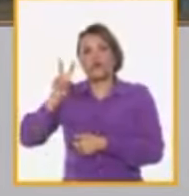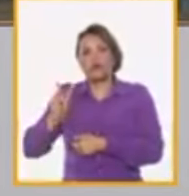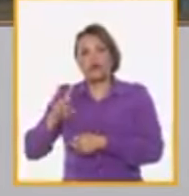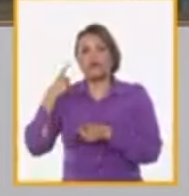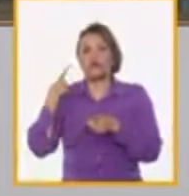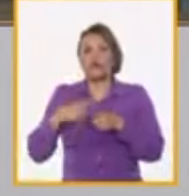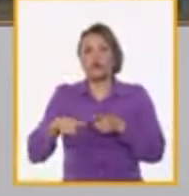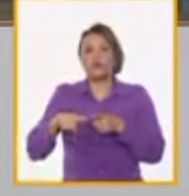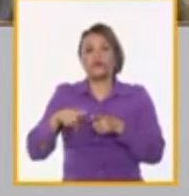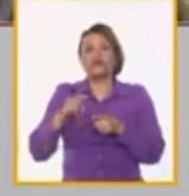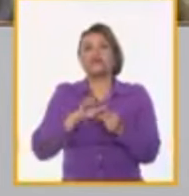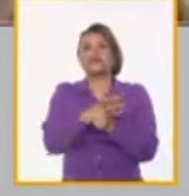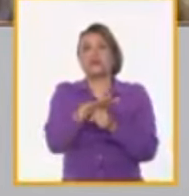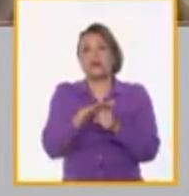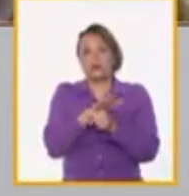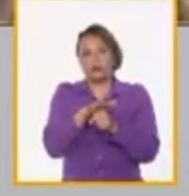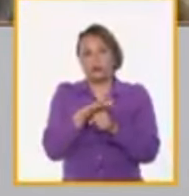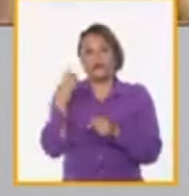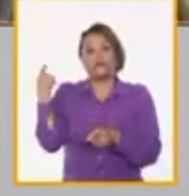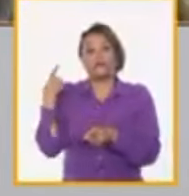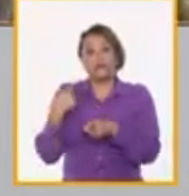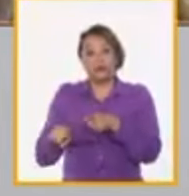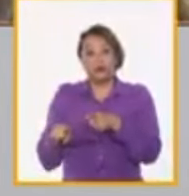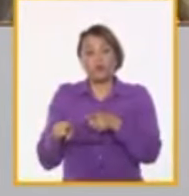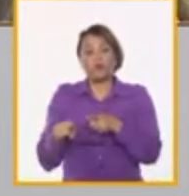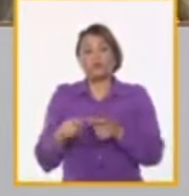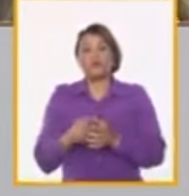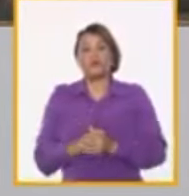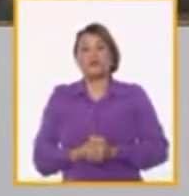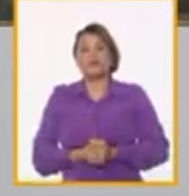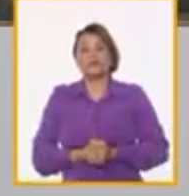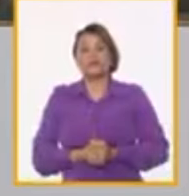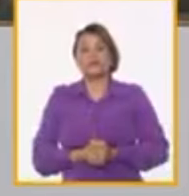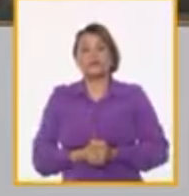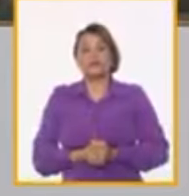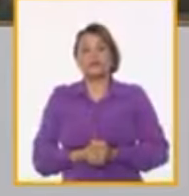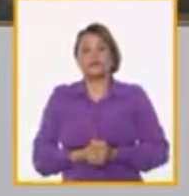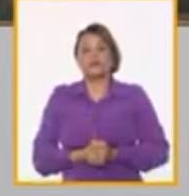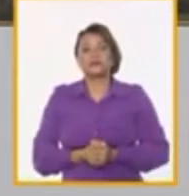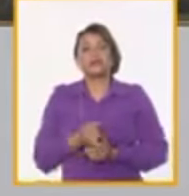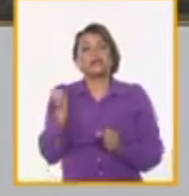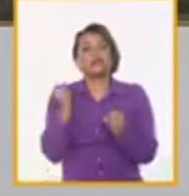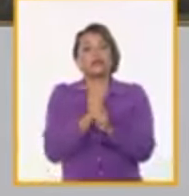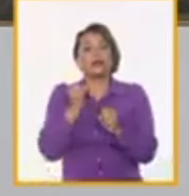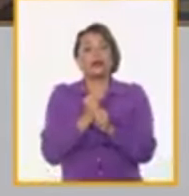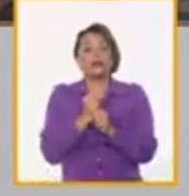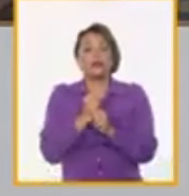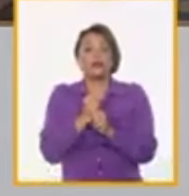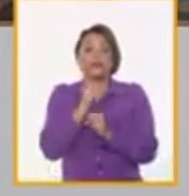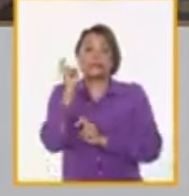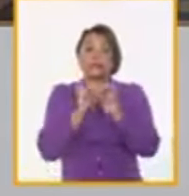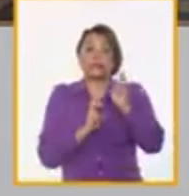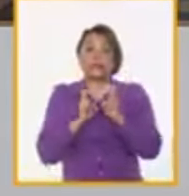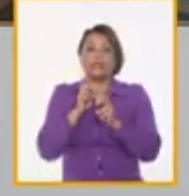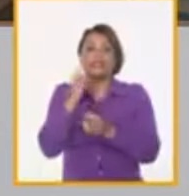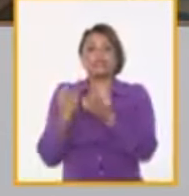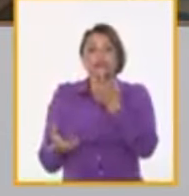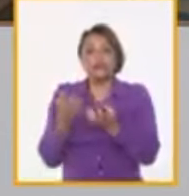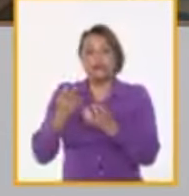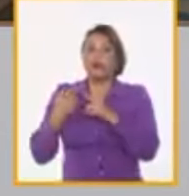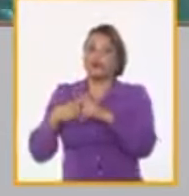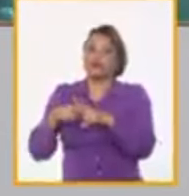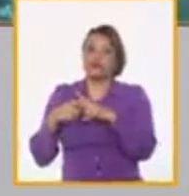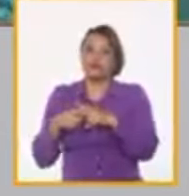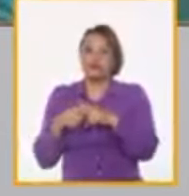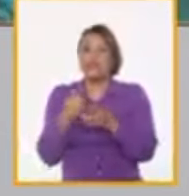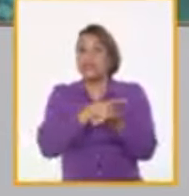ahora mismo estuvimos en Cienfuegos, estamos trabajando para activar el taller de Cienfuegos. Vamos a estar esta semana en